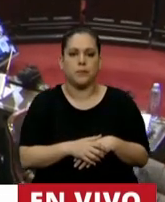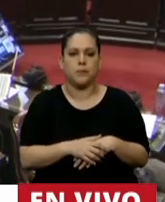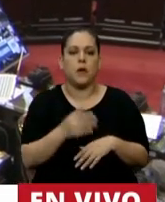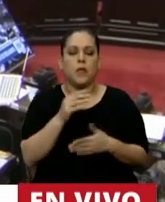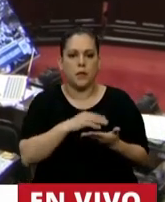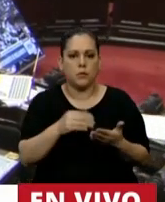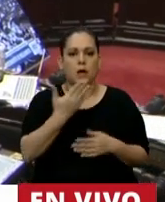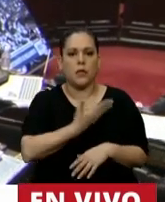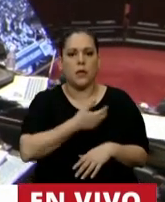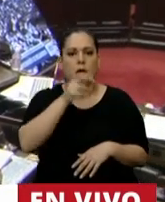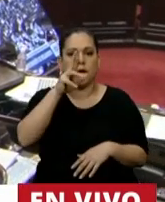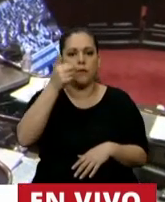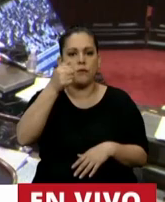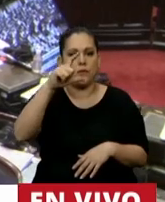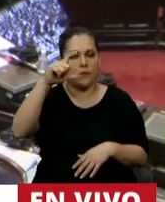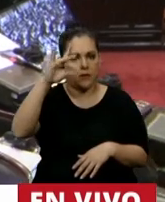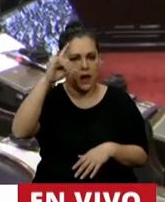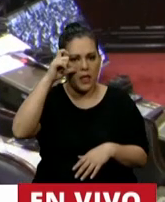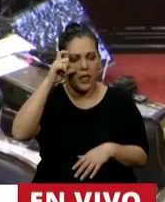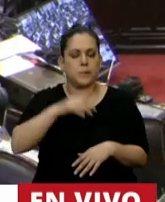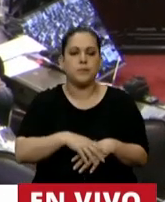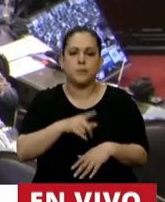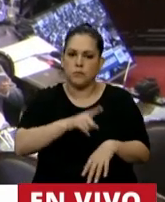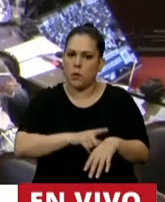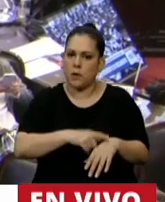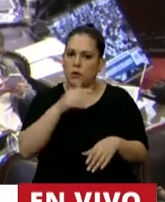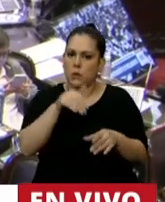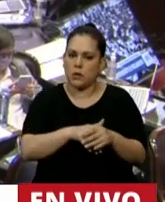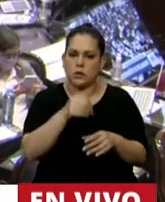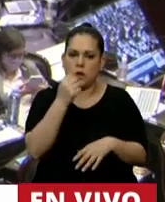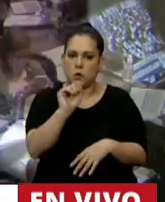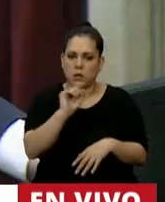diputada frase ausente a la hora de votar